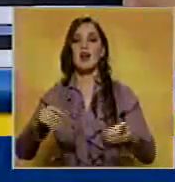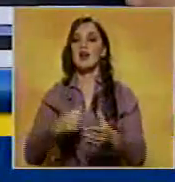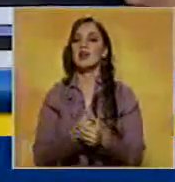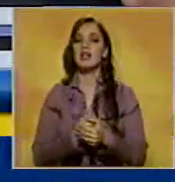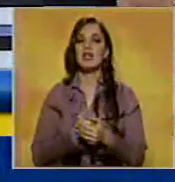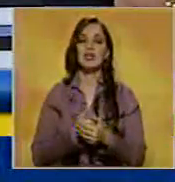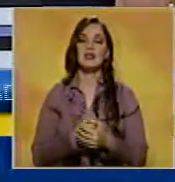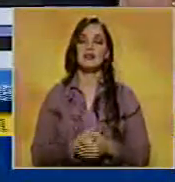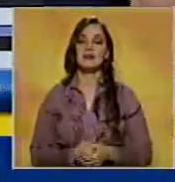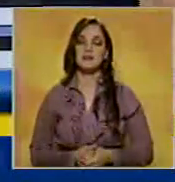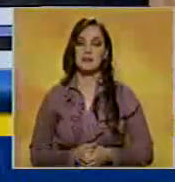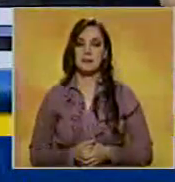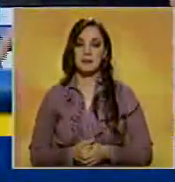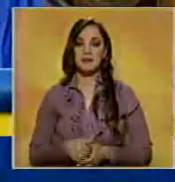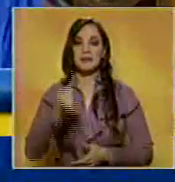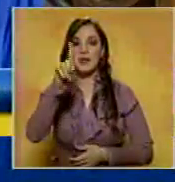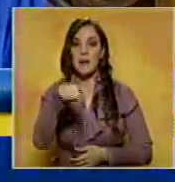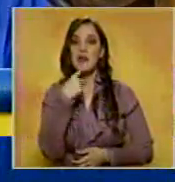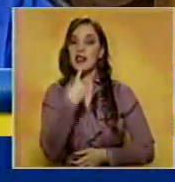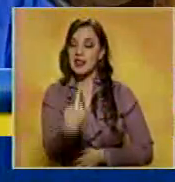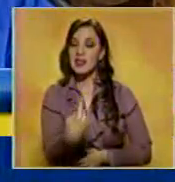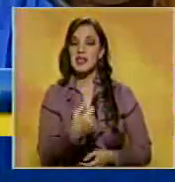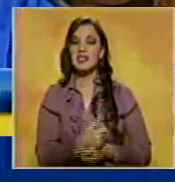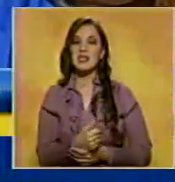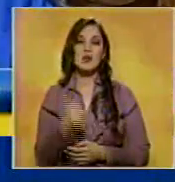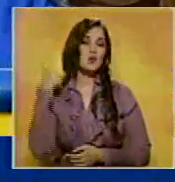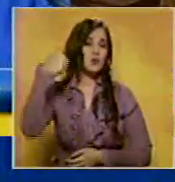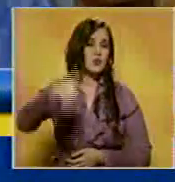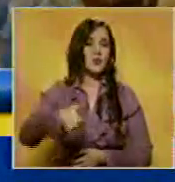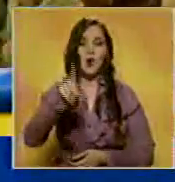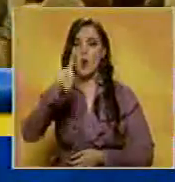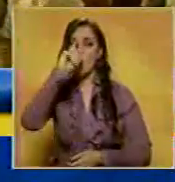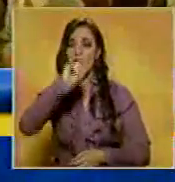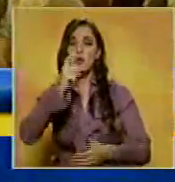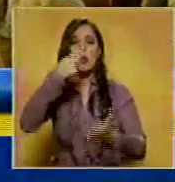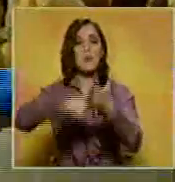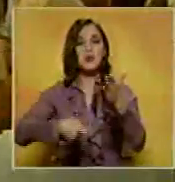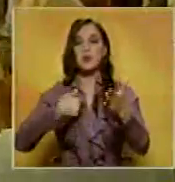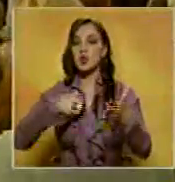democráticos. Resaltó además que tienen desde hace un año prohibición de salida del país.